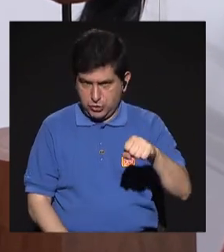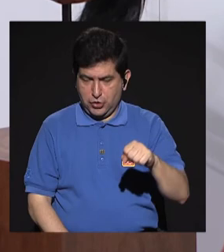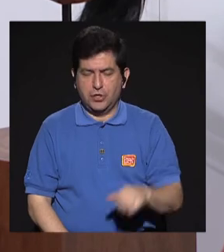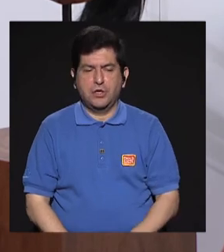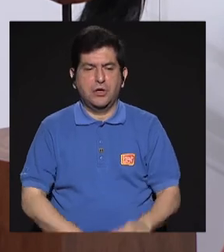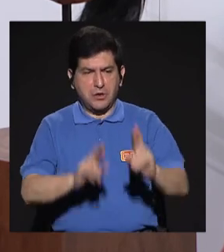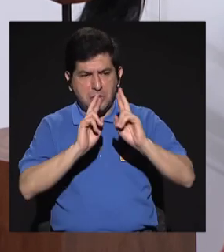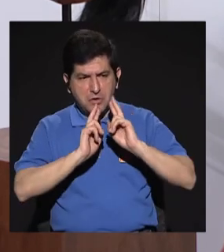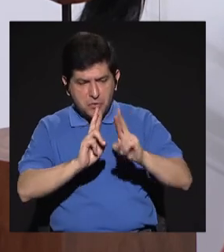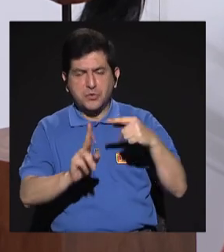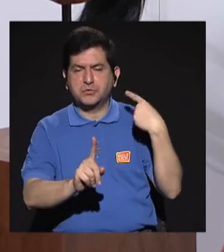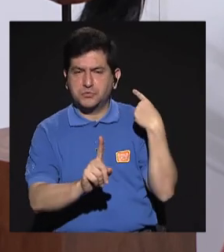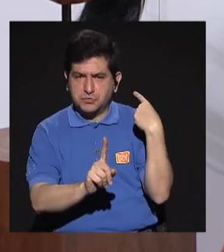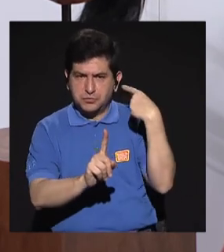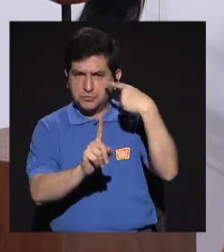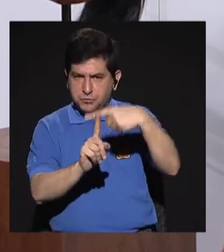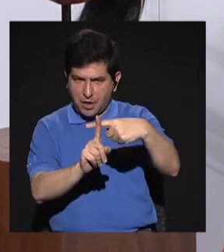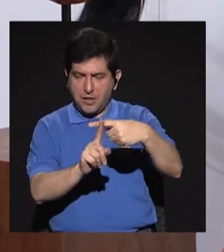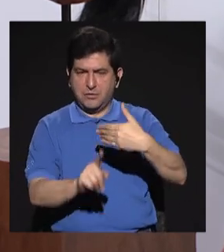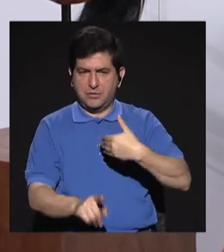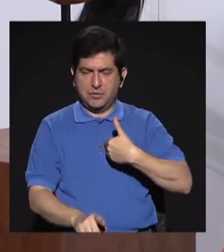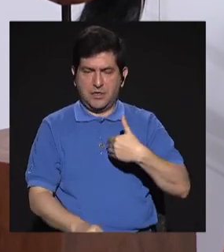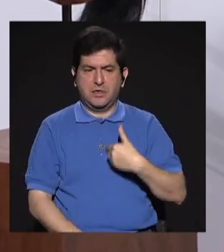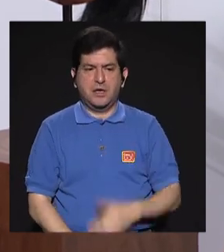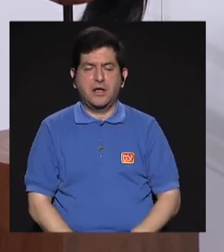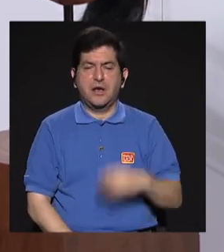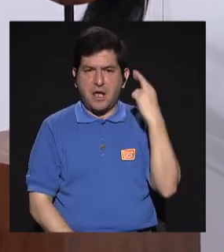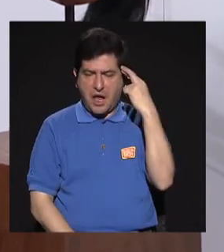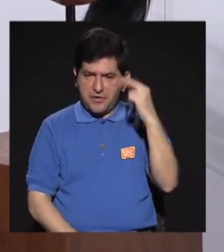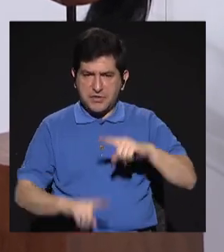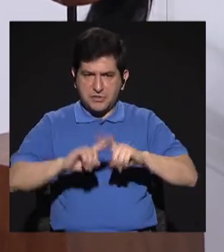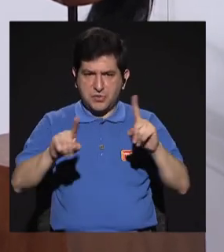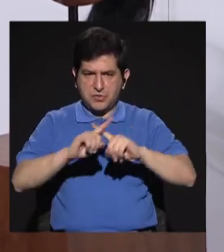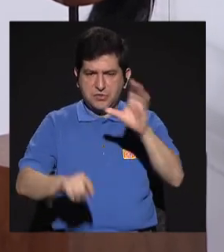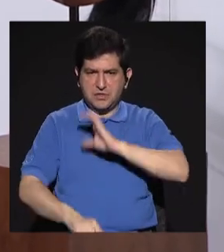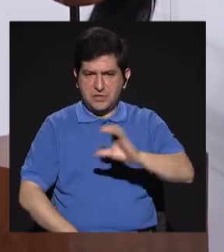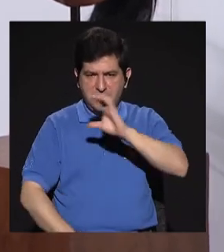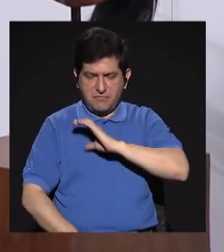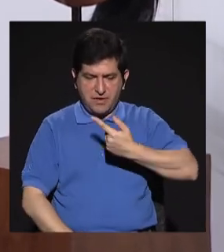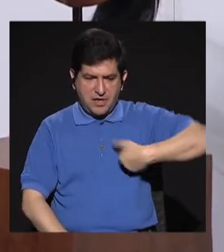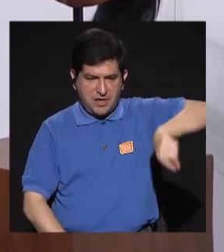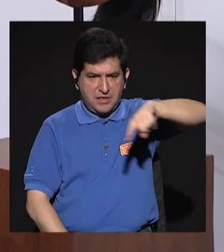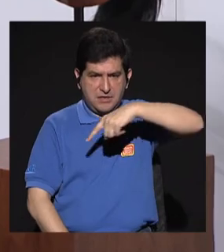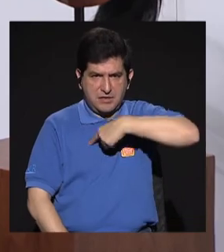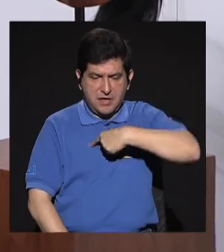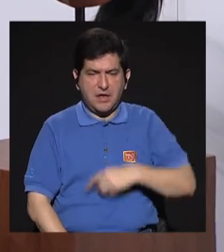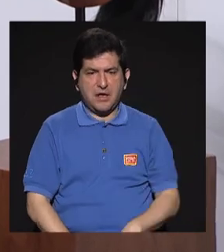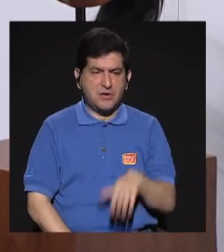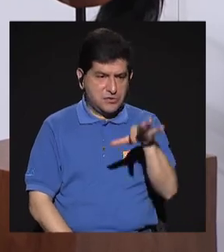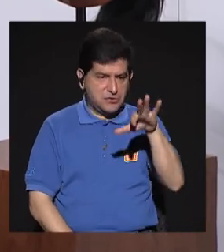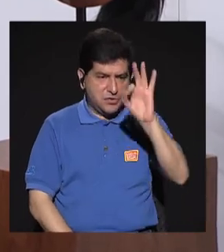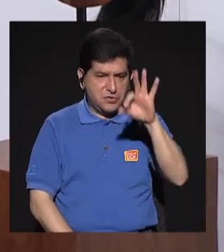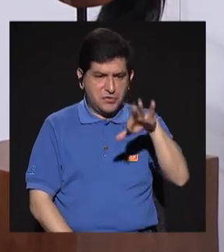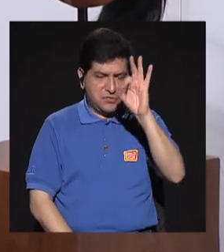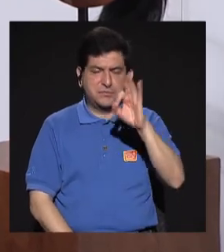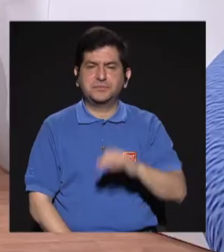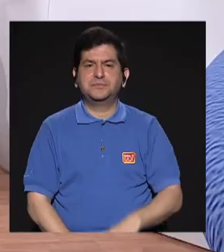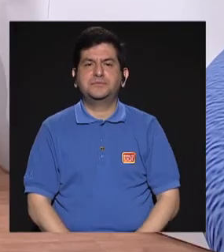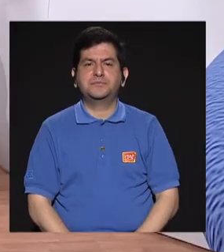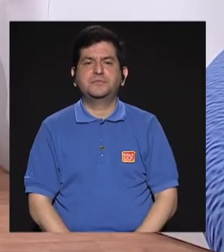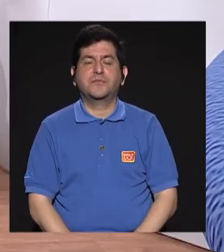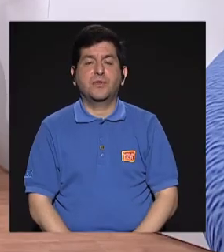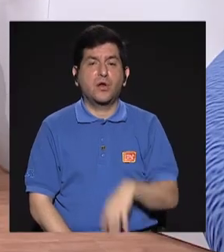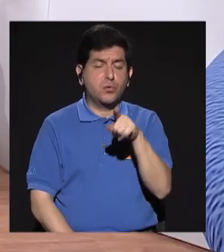tenemos un resultado positivo porque obtenemos una serie de características que hablábamos este que queríamos obtener